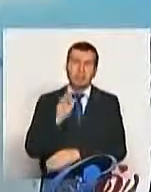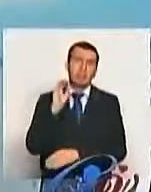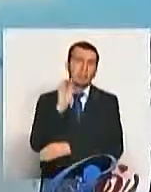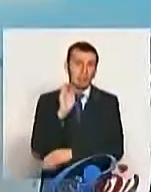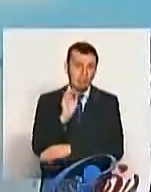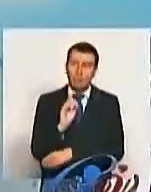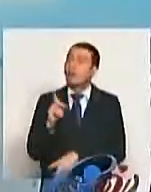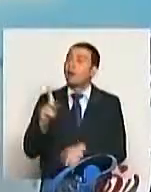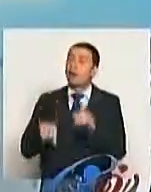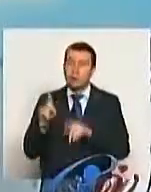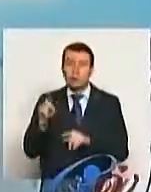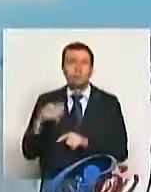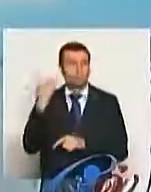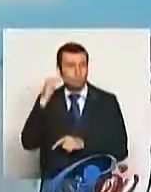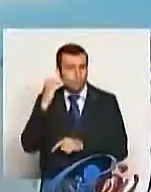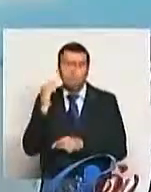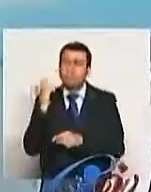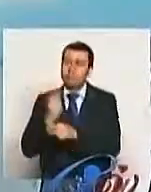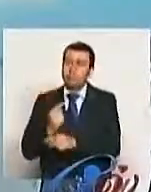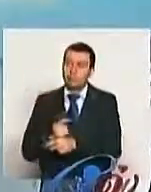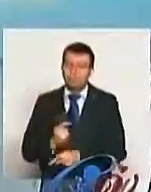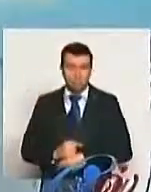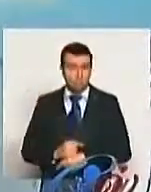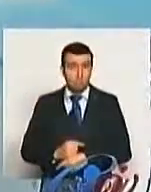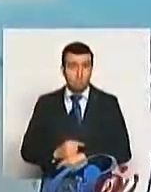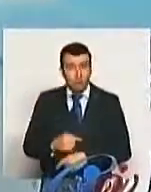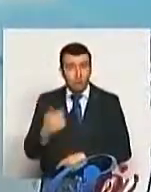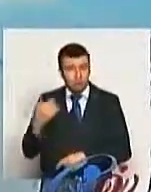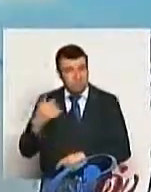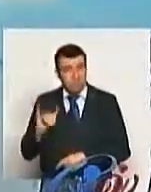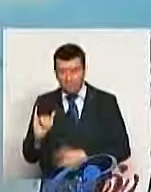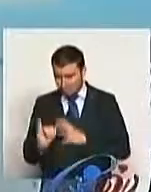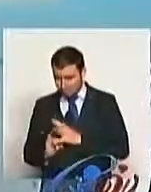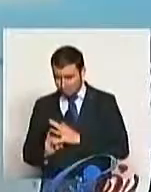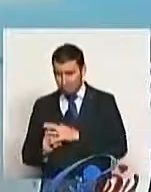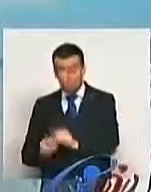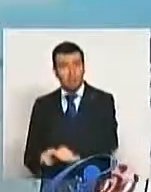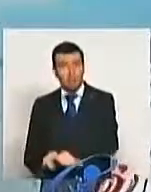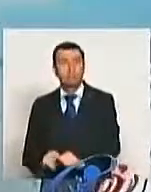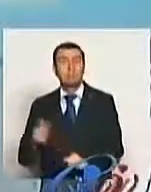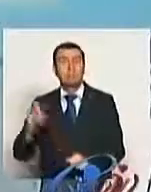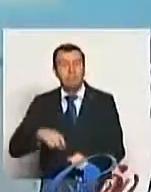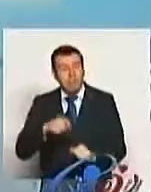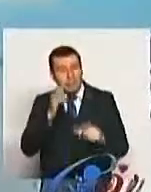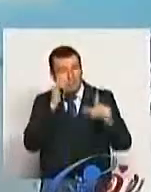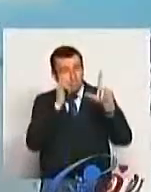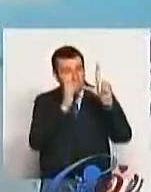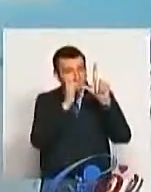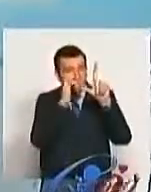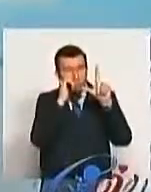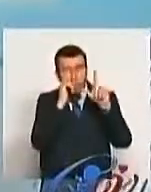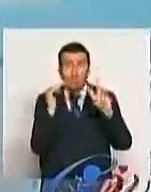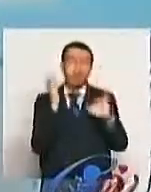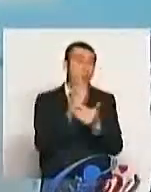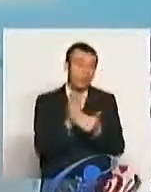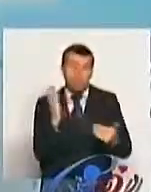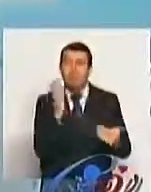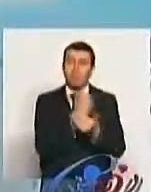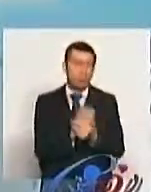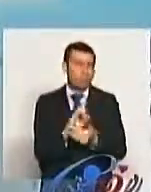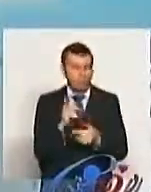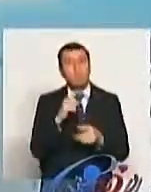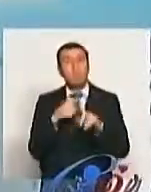ha replicado sobre esto, que las pacientes que le han sacado el útero también ameritan un examen, de pronto no con tanta frecuencia, pero sí